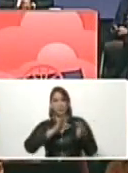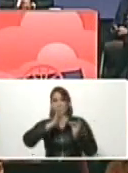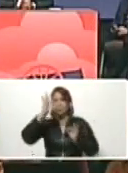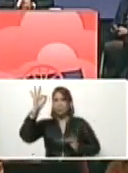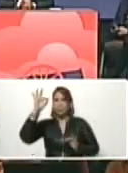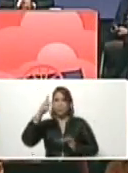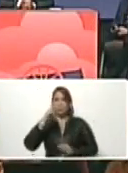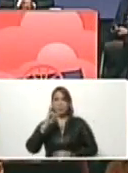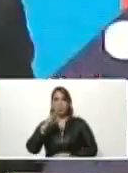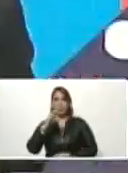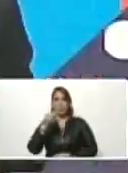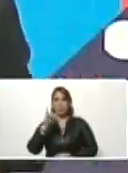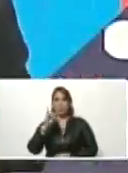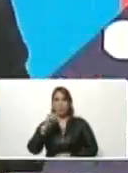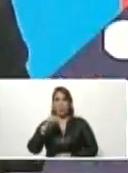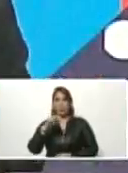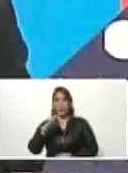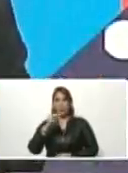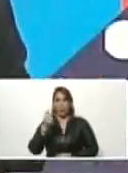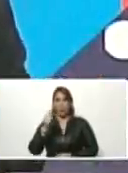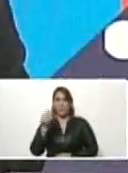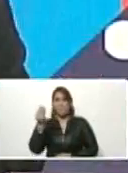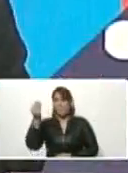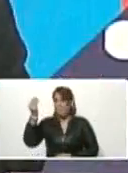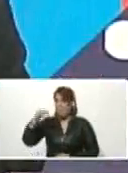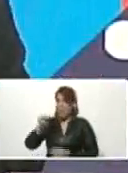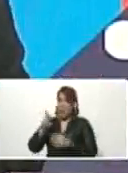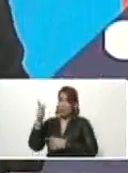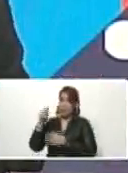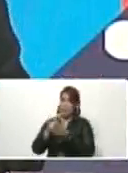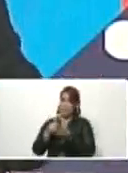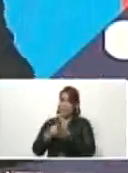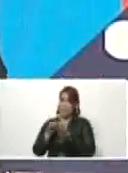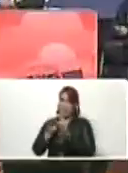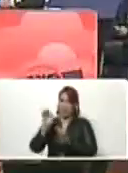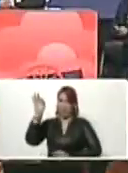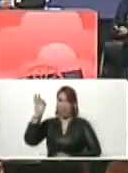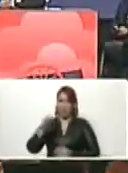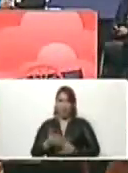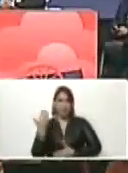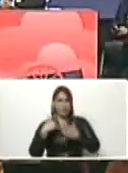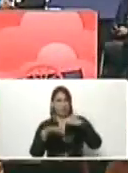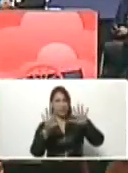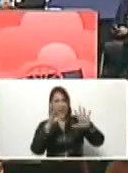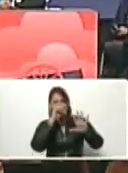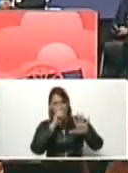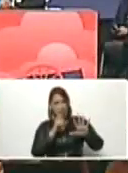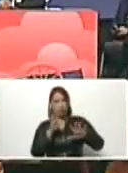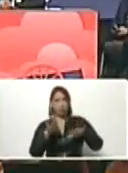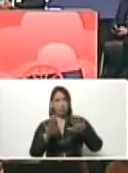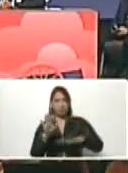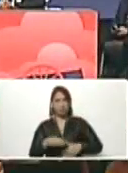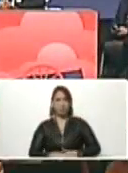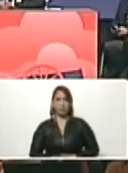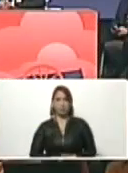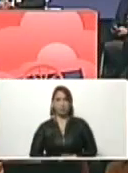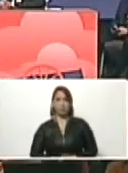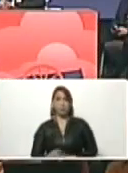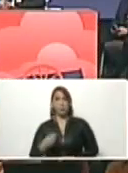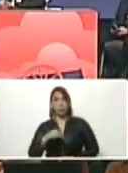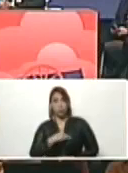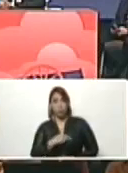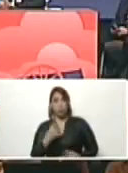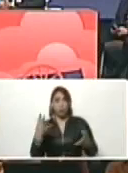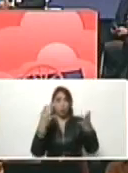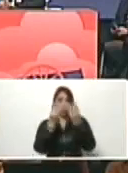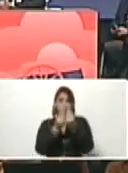es la altura del Pichincha? Más de 3.000 metros. Es alto, yo estaba allá. Hace 10 años exactamente, estuvimos con el